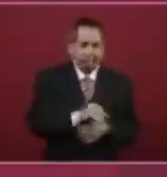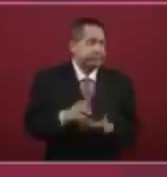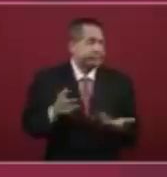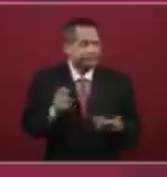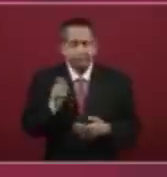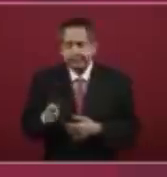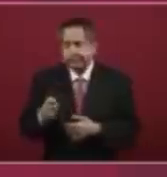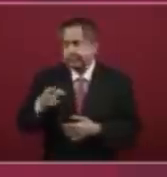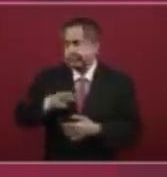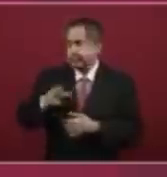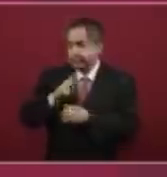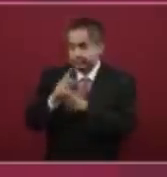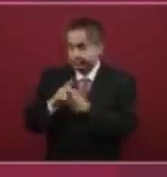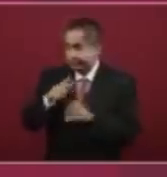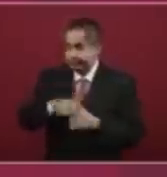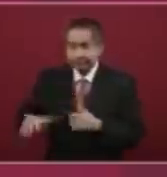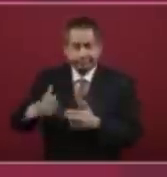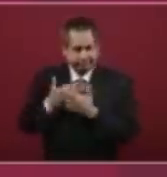tiene